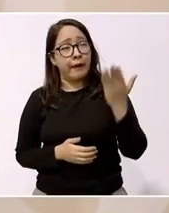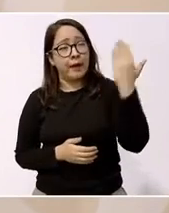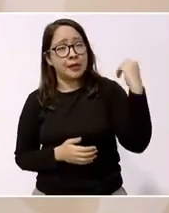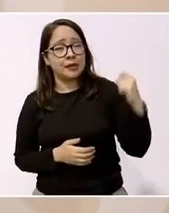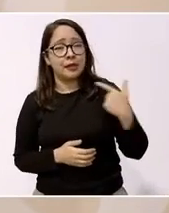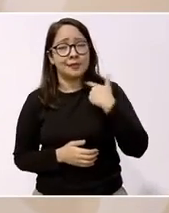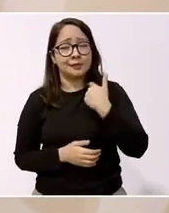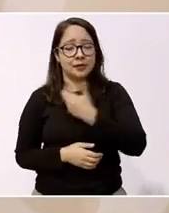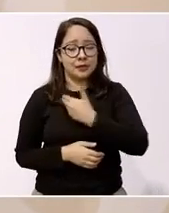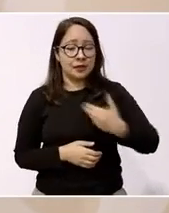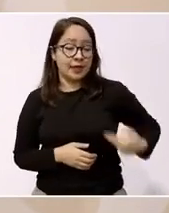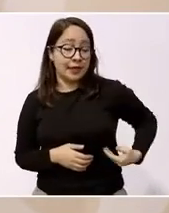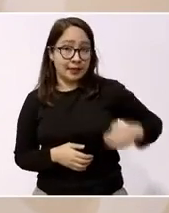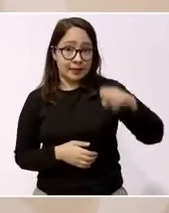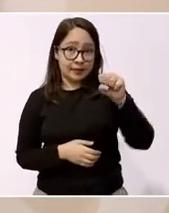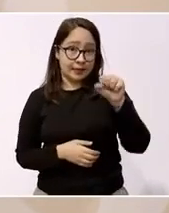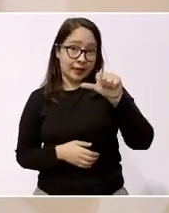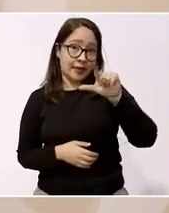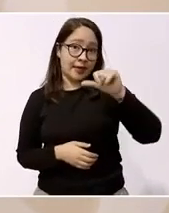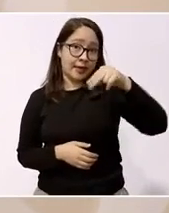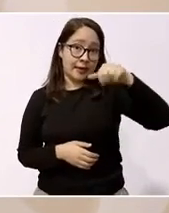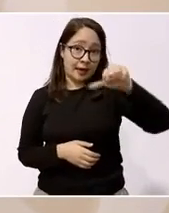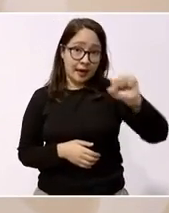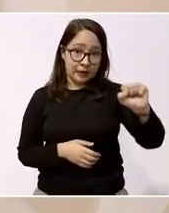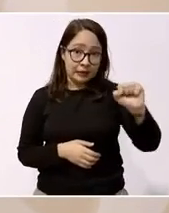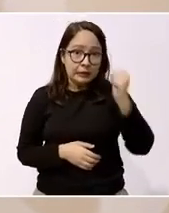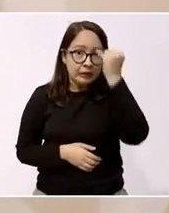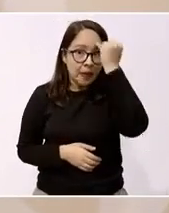refinería en México,